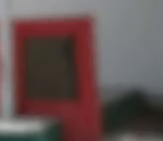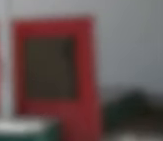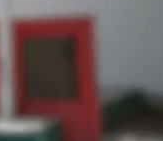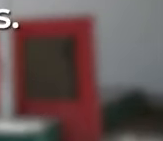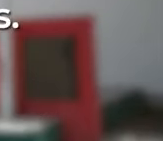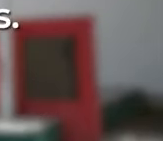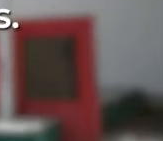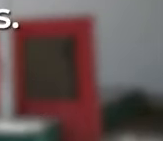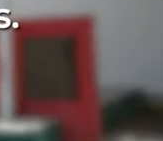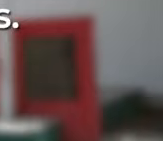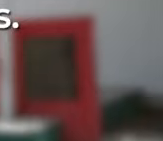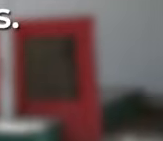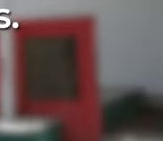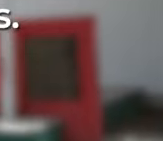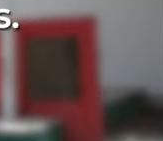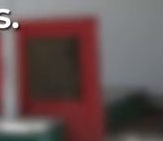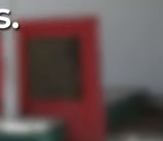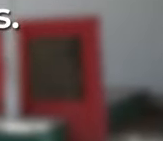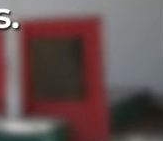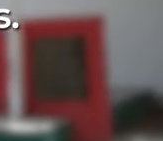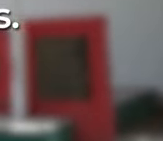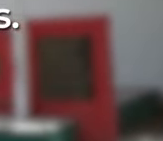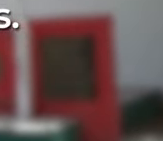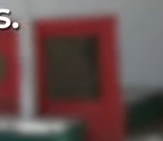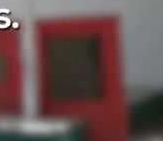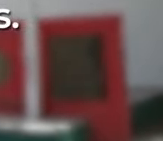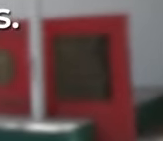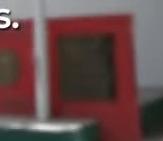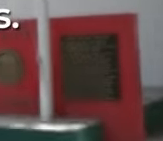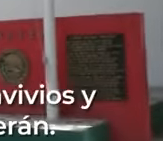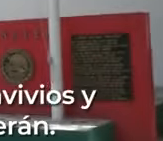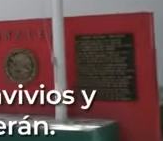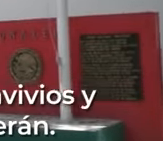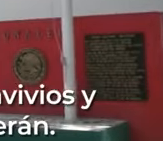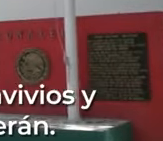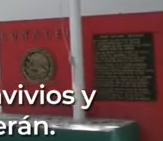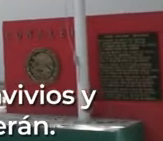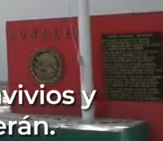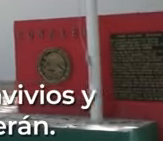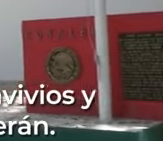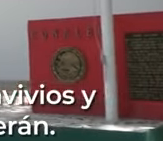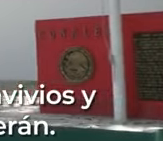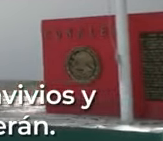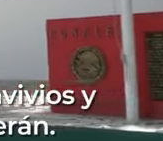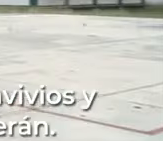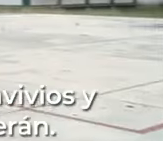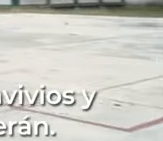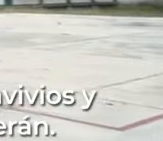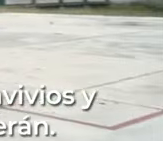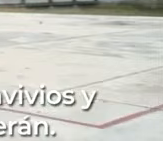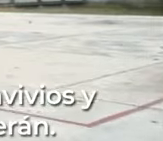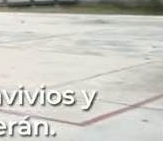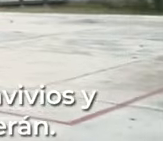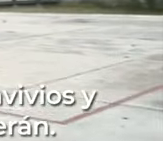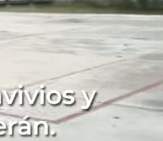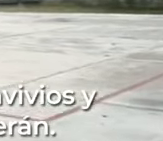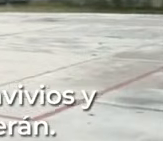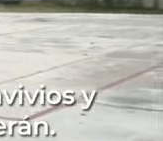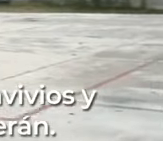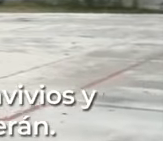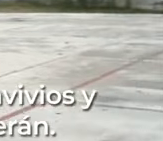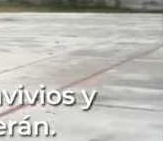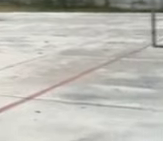estado. 7. Suspensión de cualquier tipo de ceremonias. Por ahora, las celebraciones, convivios y eventos sociales